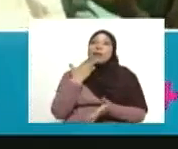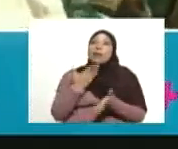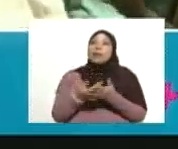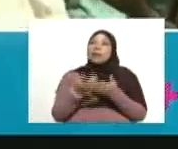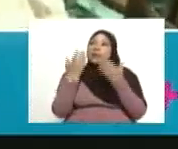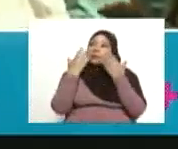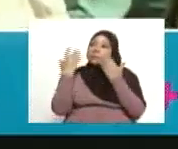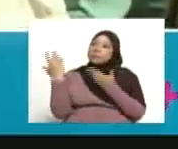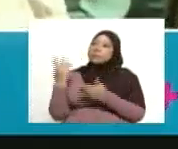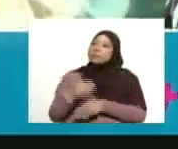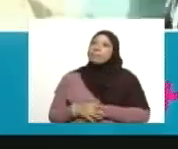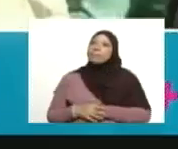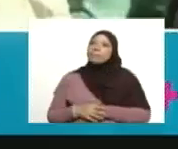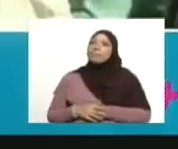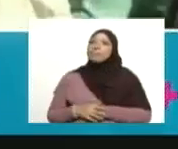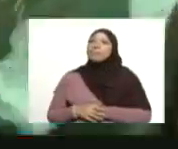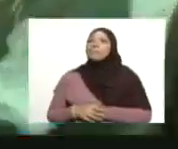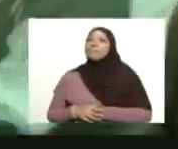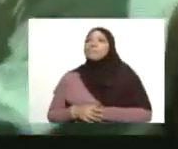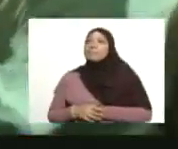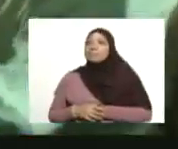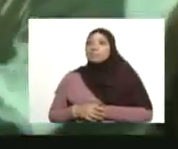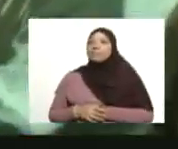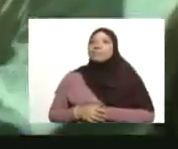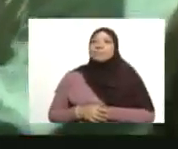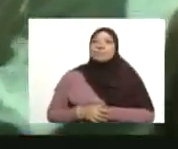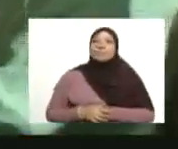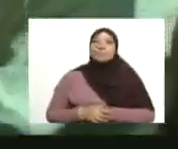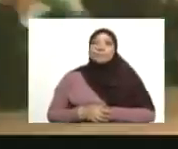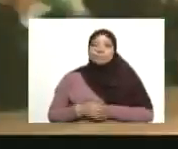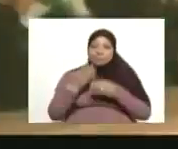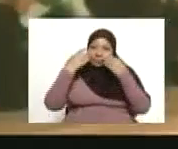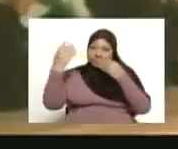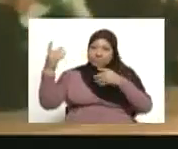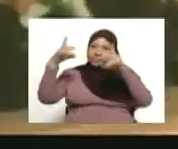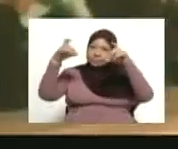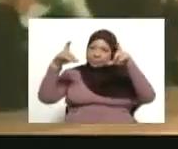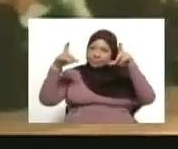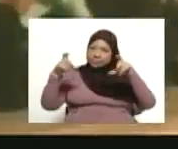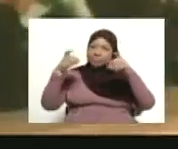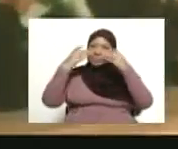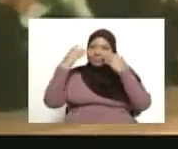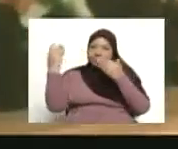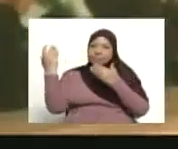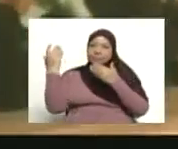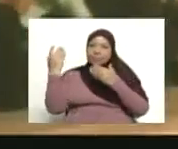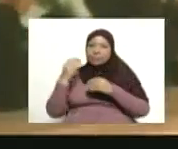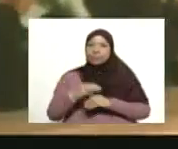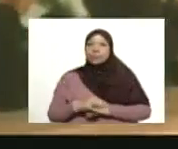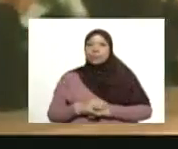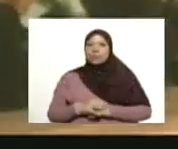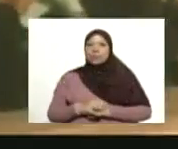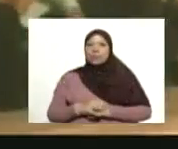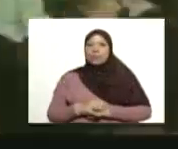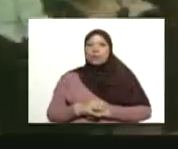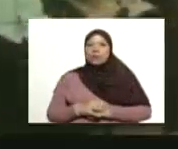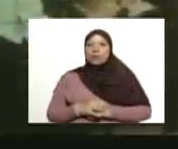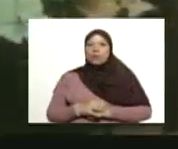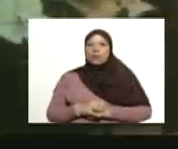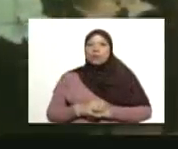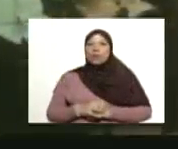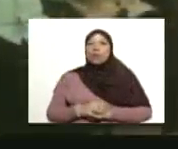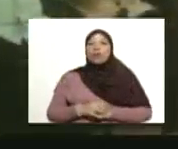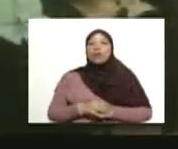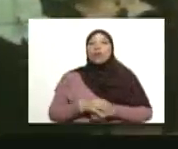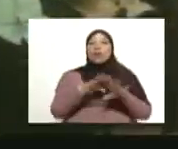mira. Ahí estuvimos en el Teatro Carlos Mar de La Habana, en la celebración de sus